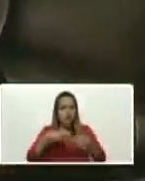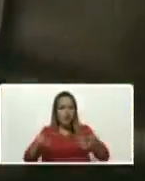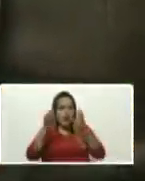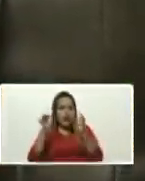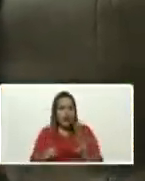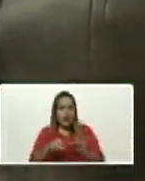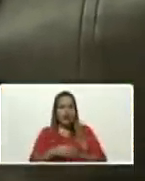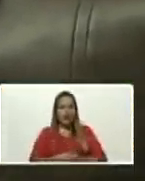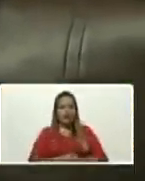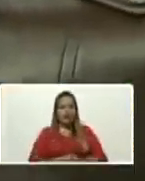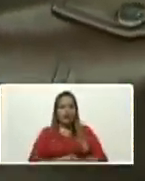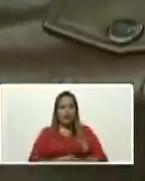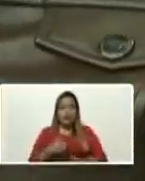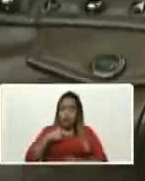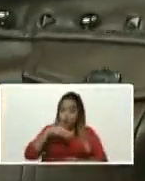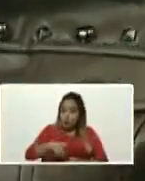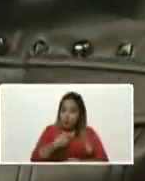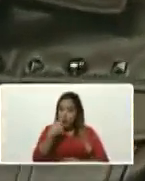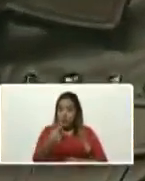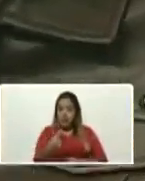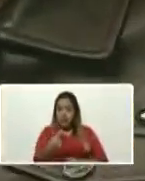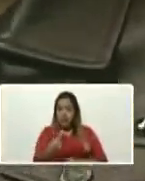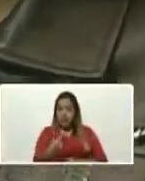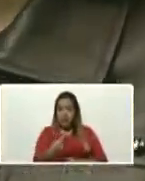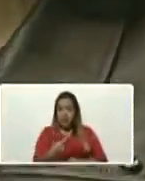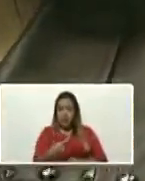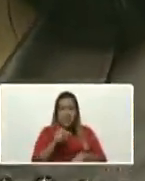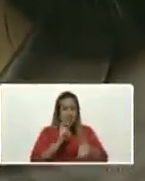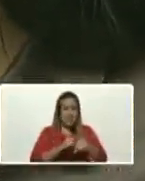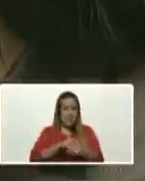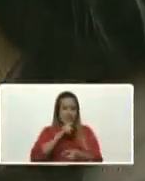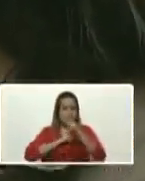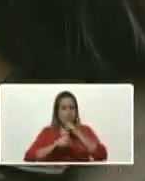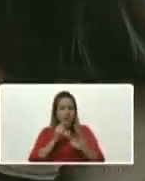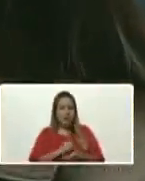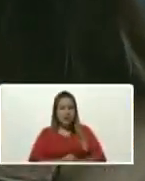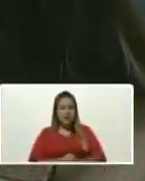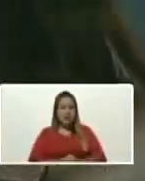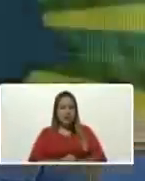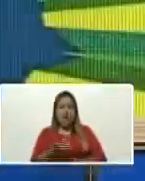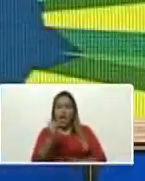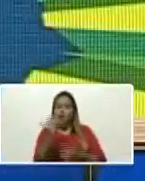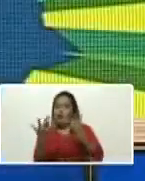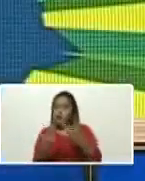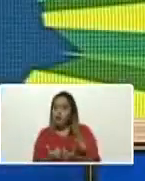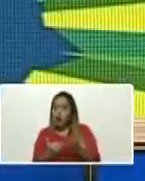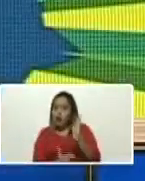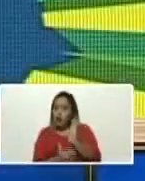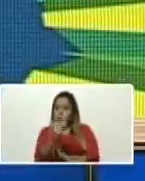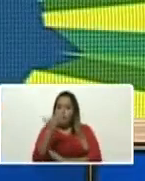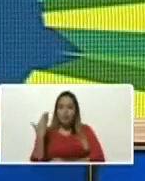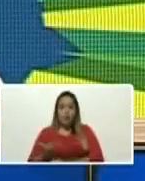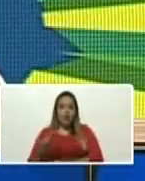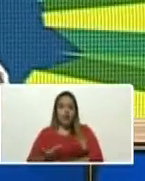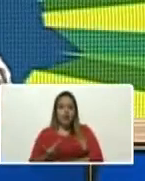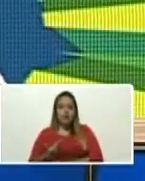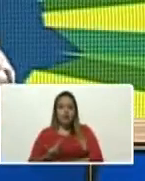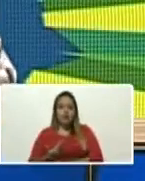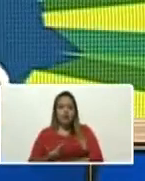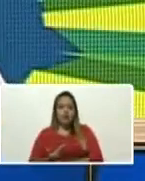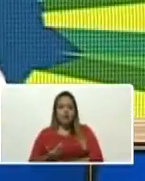calidad. Yo le puedo decir que en medio de esa batalla llegamos a un récord de la educación. Creo que en Venezuela es